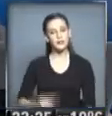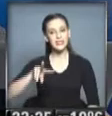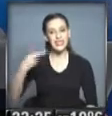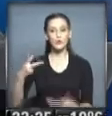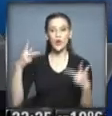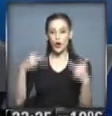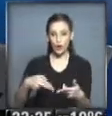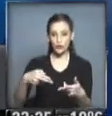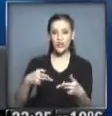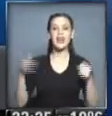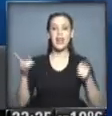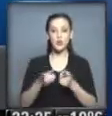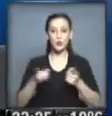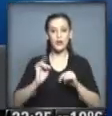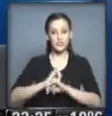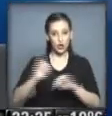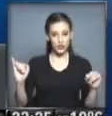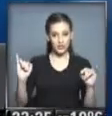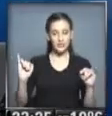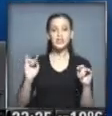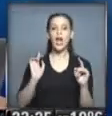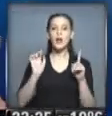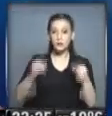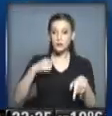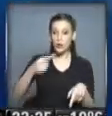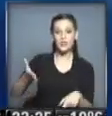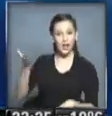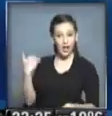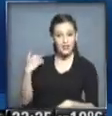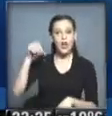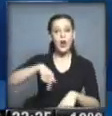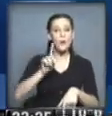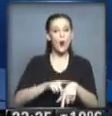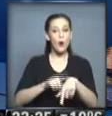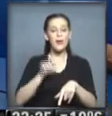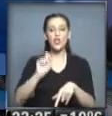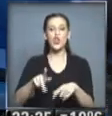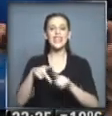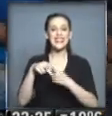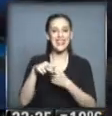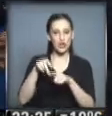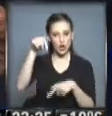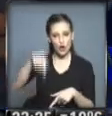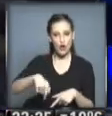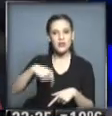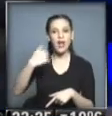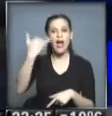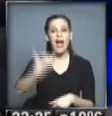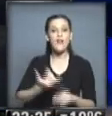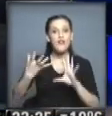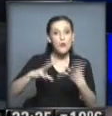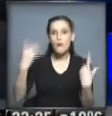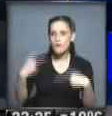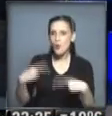Segundo bloque de este resumen de noticias. Como habíamos anticipado, es el momento de la tecnología, que hoy viene bastante musical. Mirá